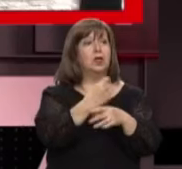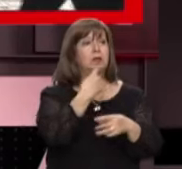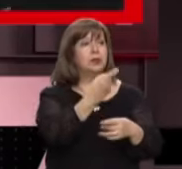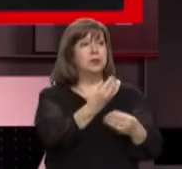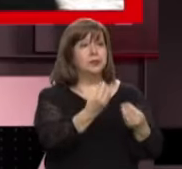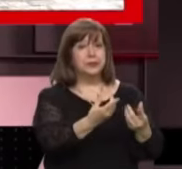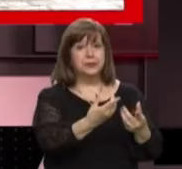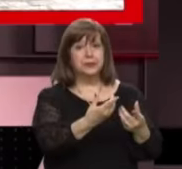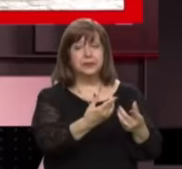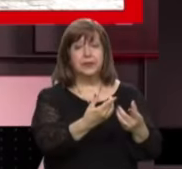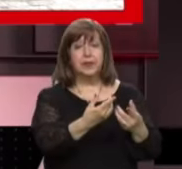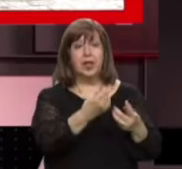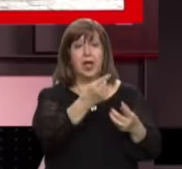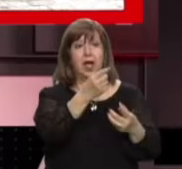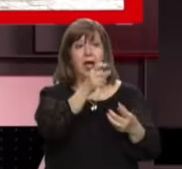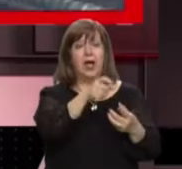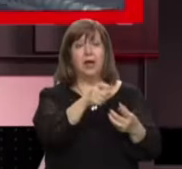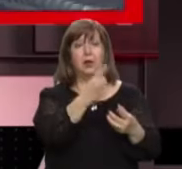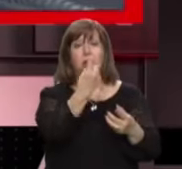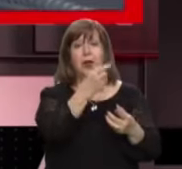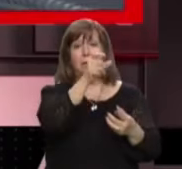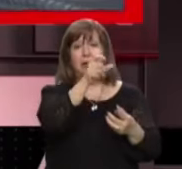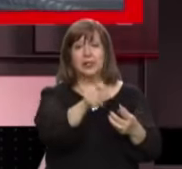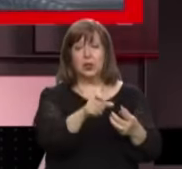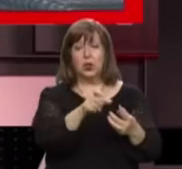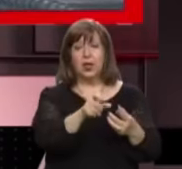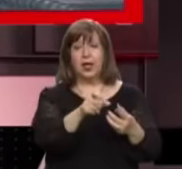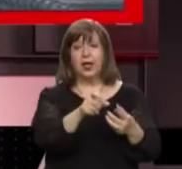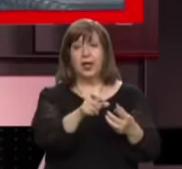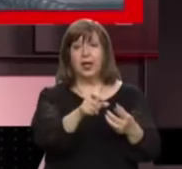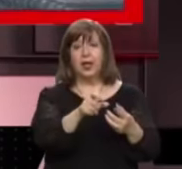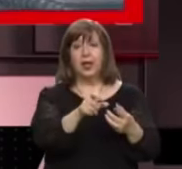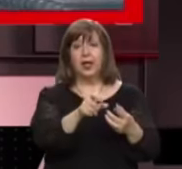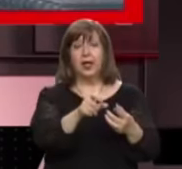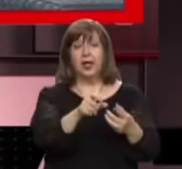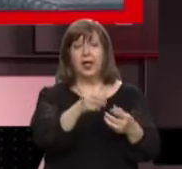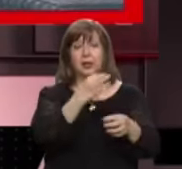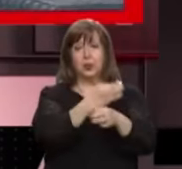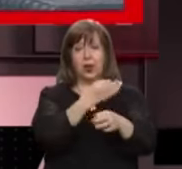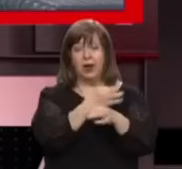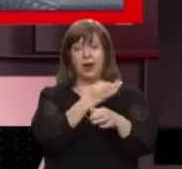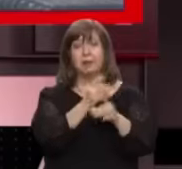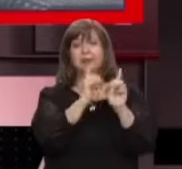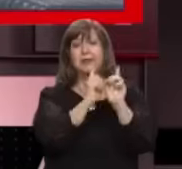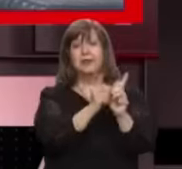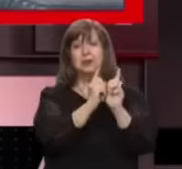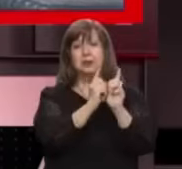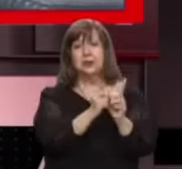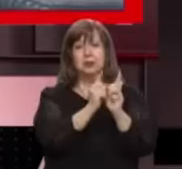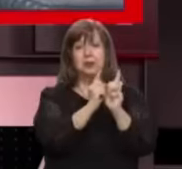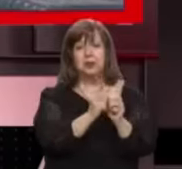se ha ocasionado la retirada de gente que pertenecía al jardín desde hace muchos años y no en muy buenos términos.